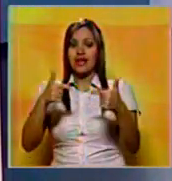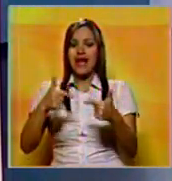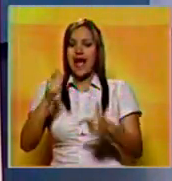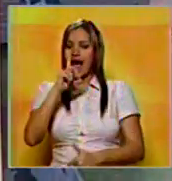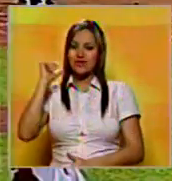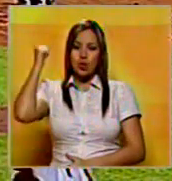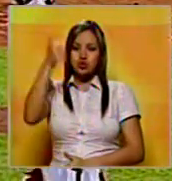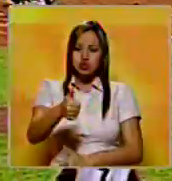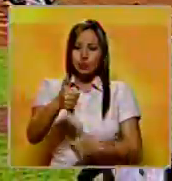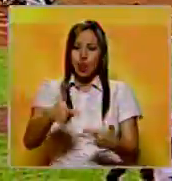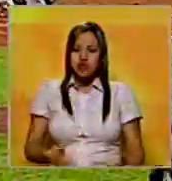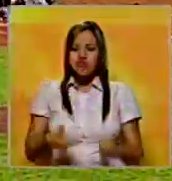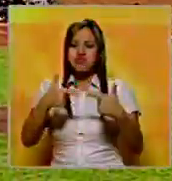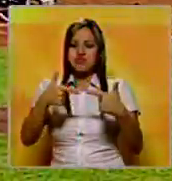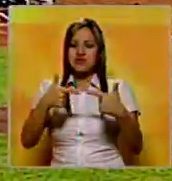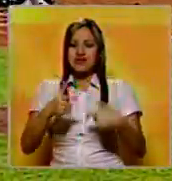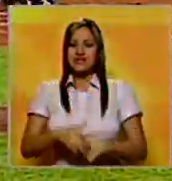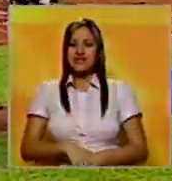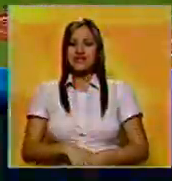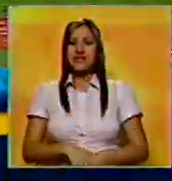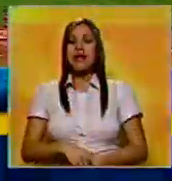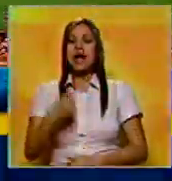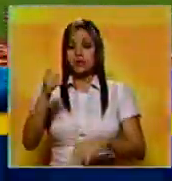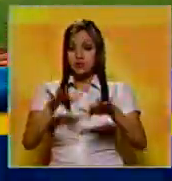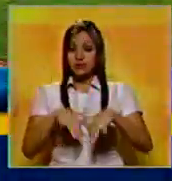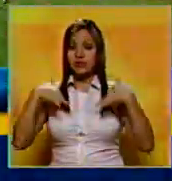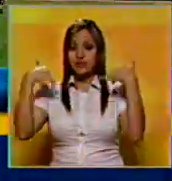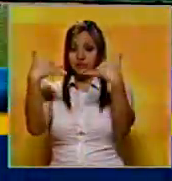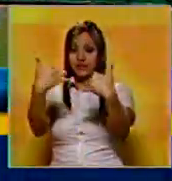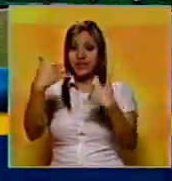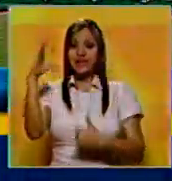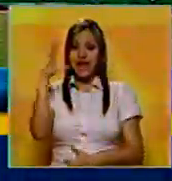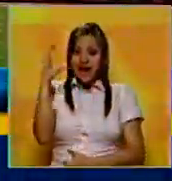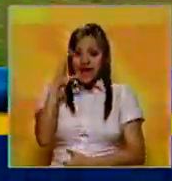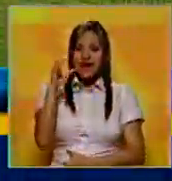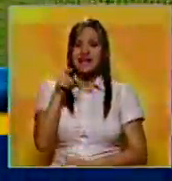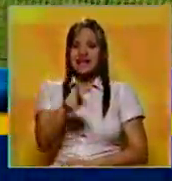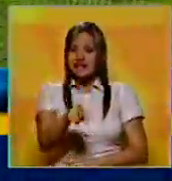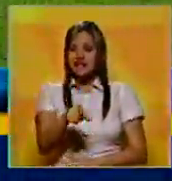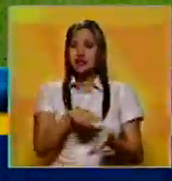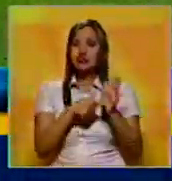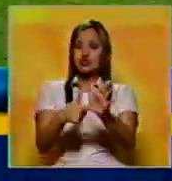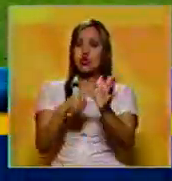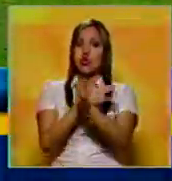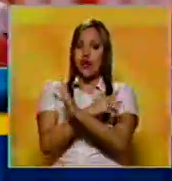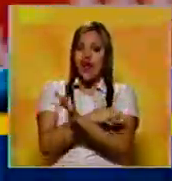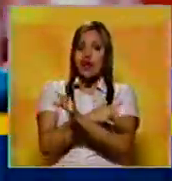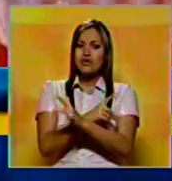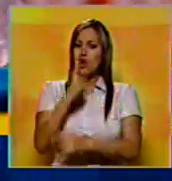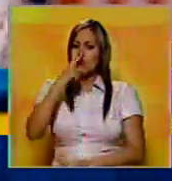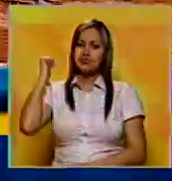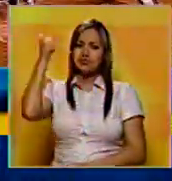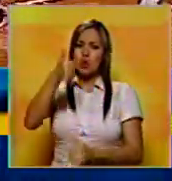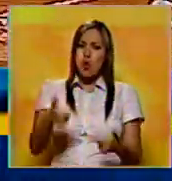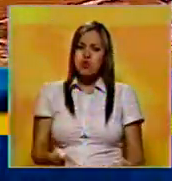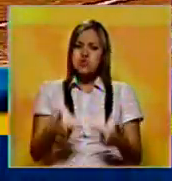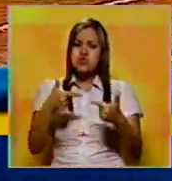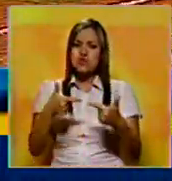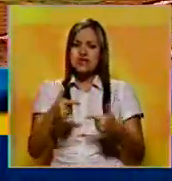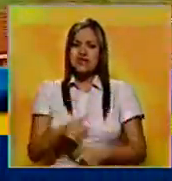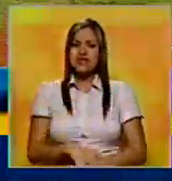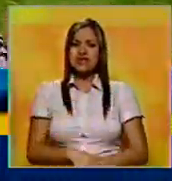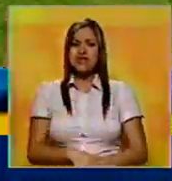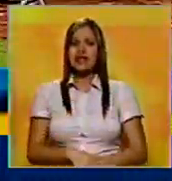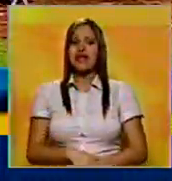eternos rivales de nuestra pelota. El Estadio Universitario será el escenario de este encuentro, esta eterna rivalidad que los